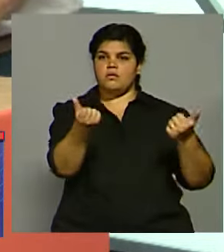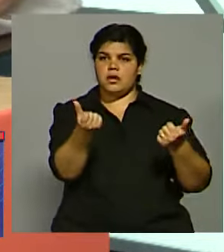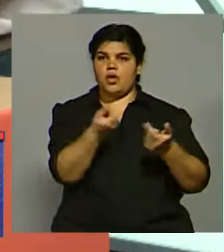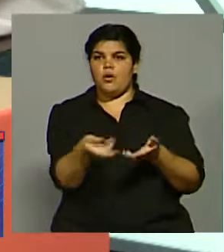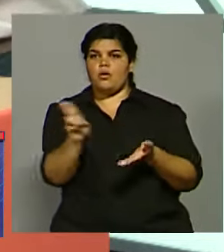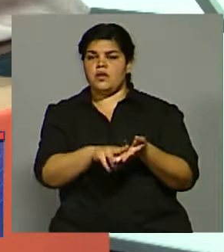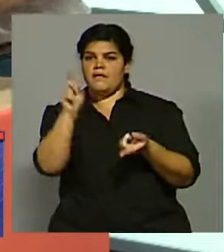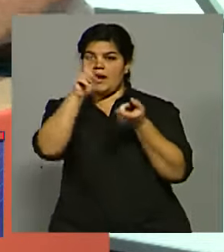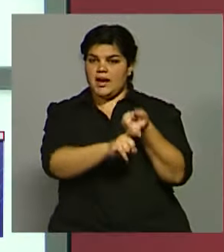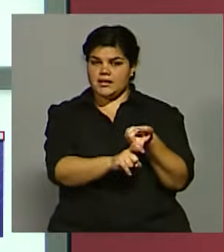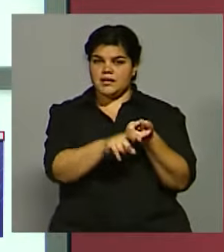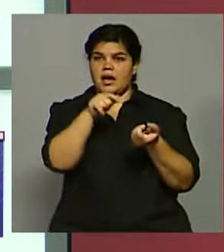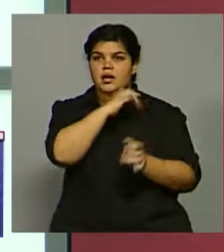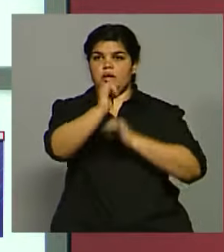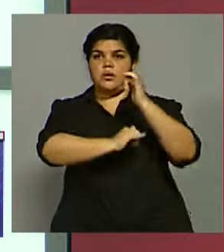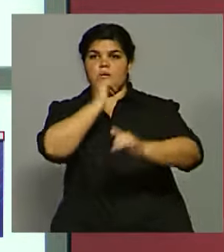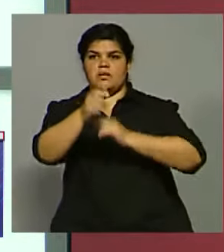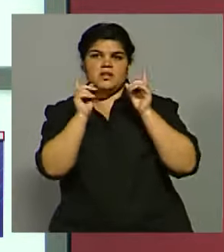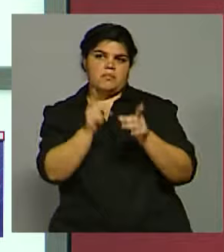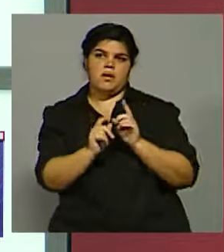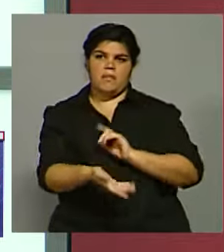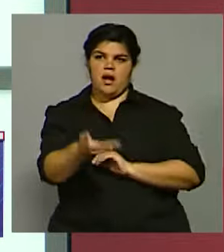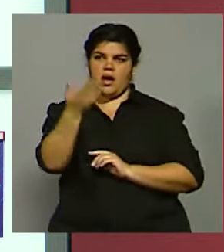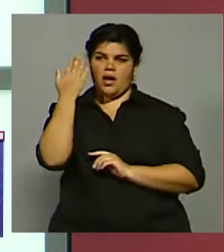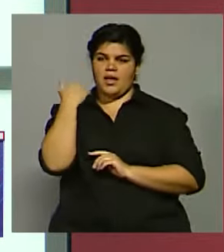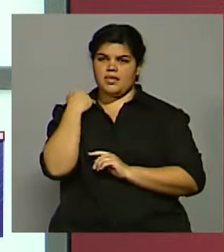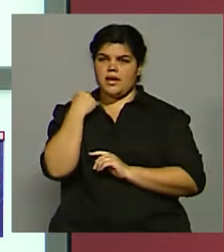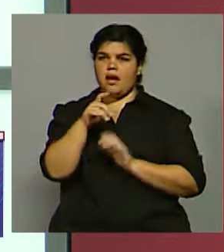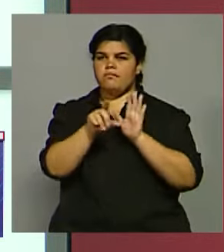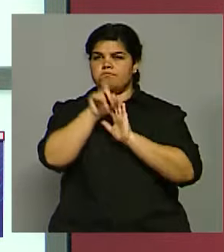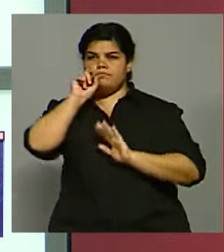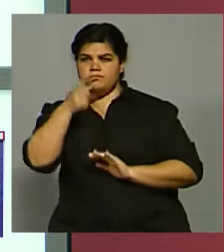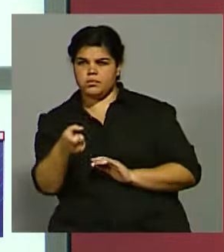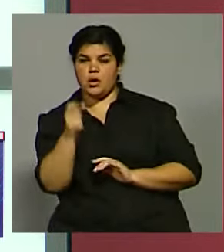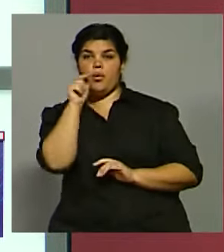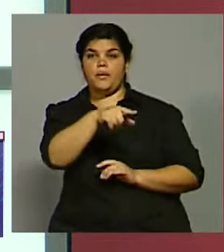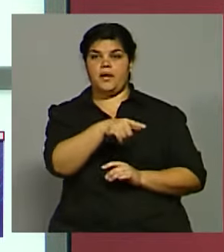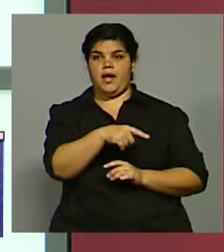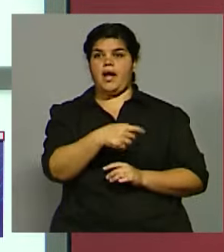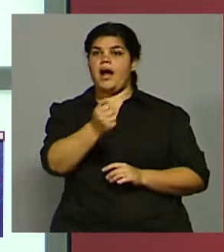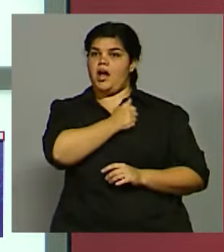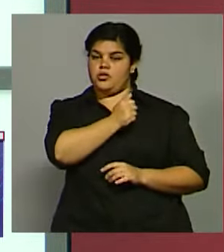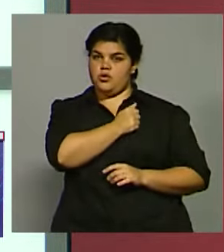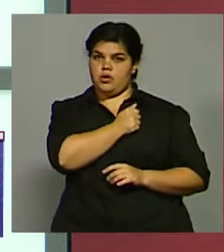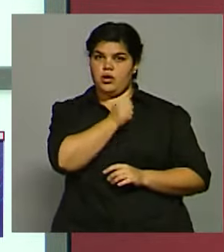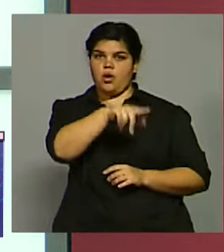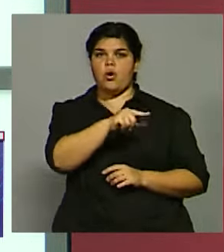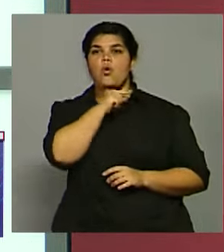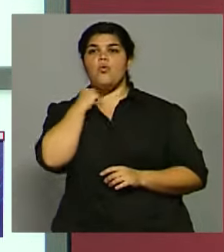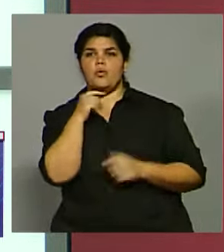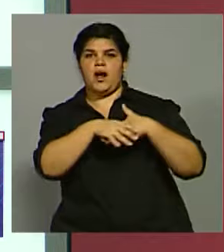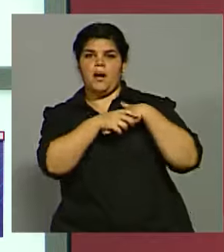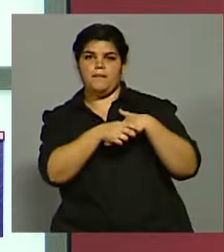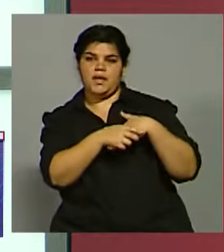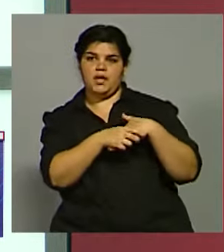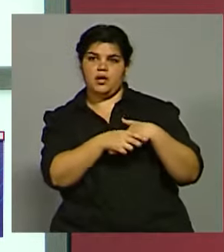hecho es blanquear la situación que antes estaba de modo clandestino. Es decir, claro, que si usted, católica practicante, tenía un cura amigo, un párroco o un